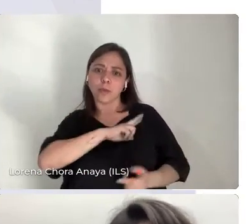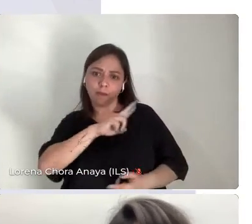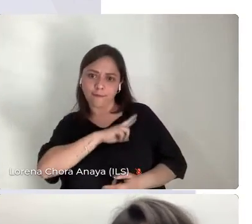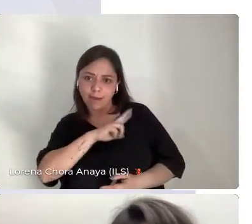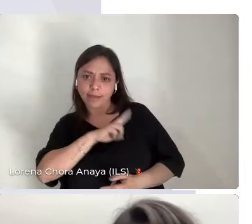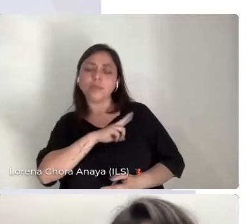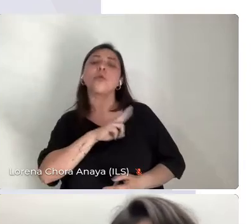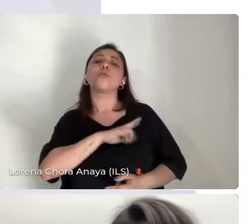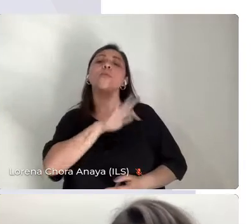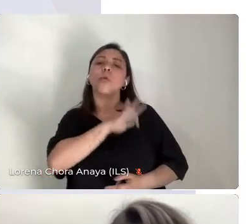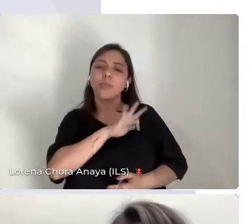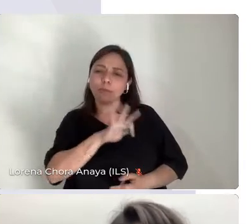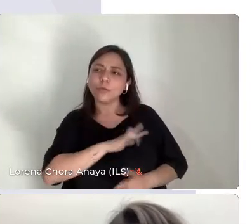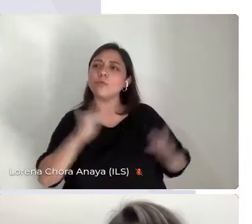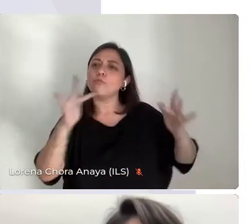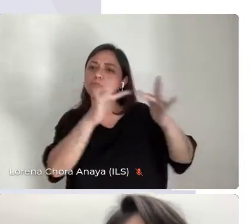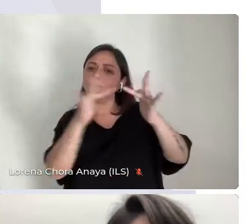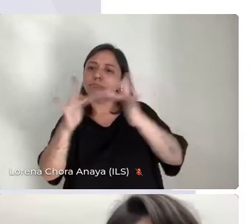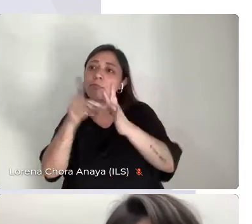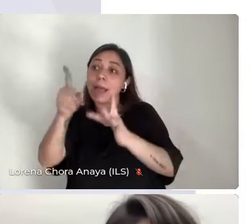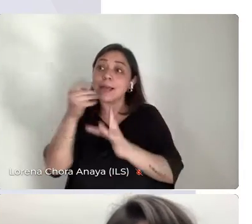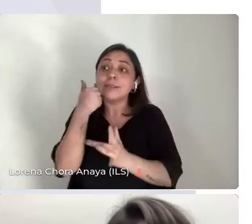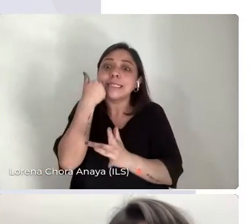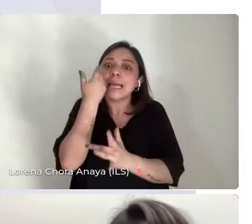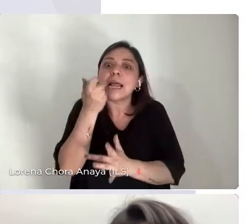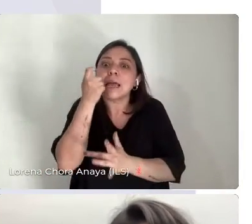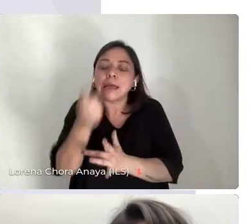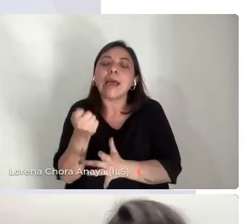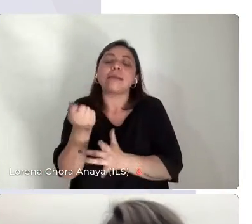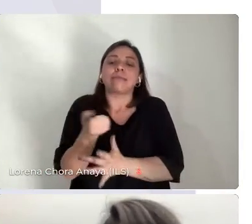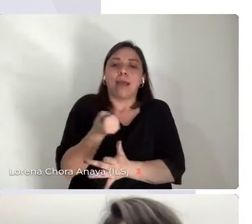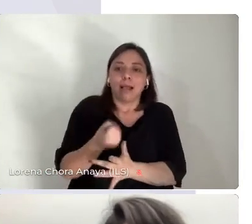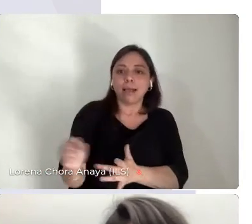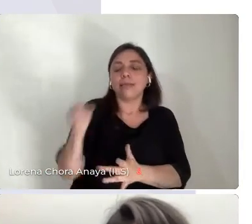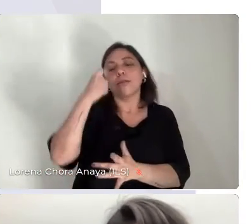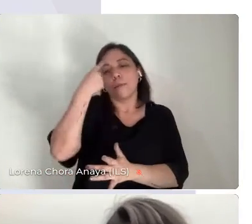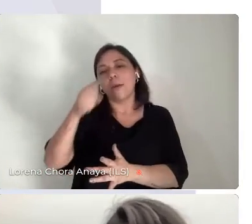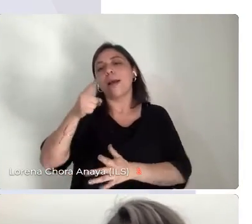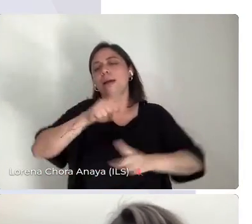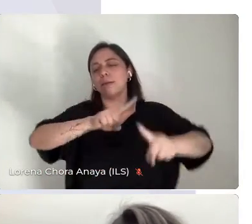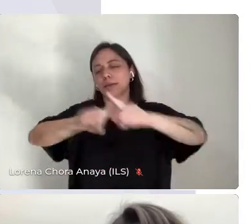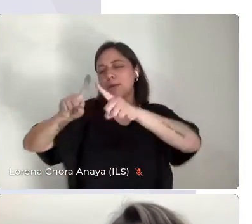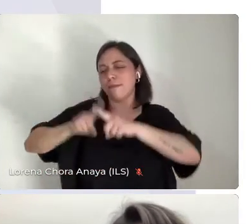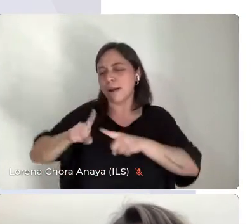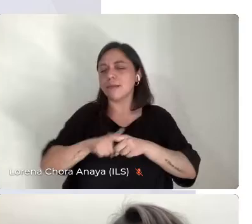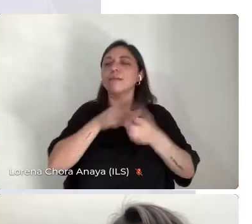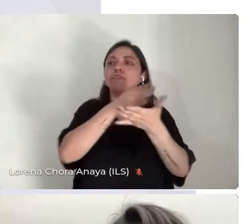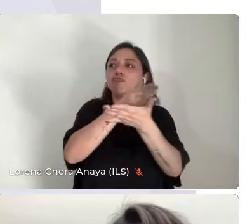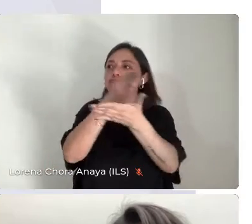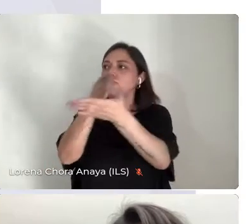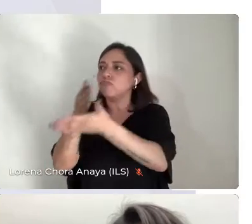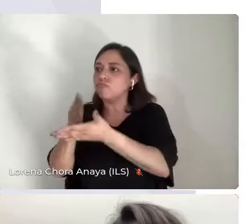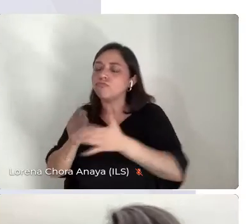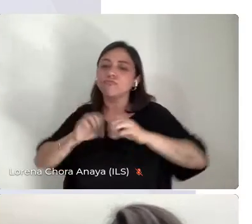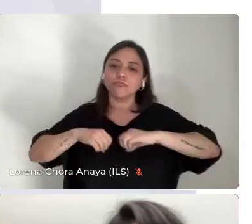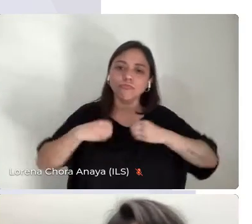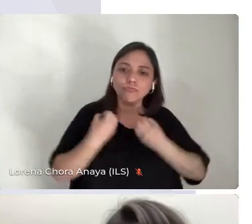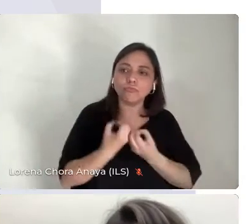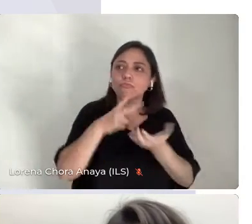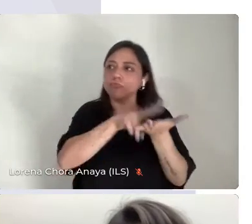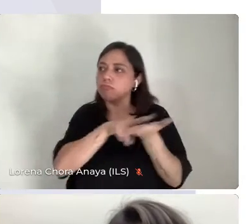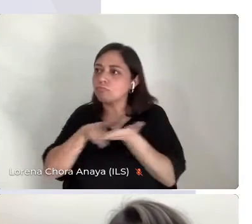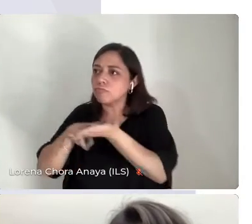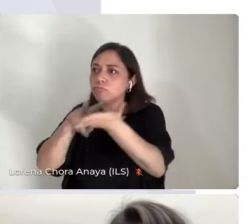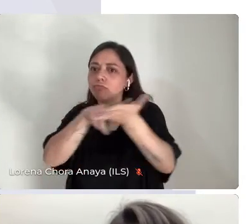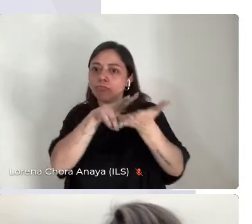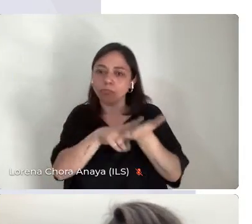de generar talento para poder ocupar espacios y generar valor en las organizaciones con necesidades